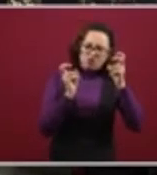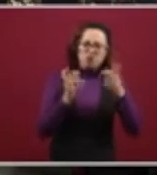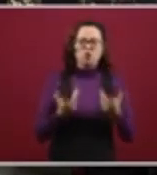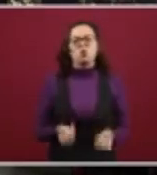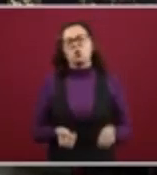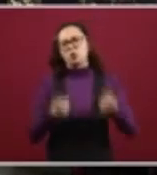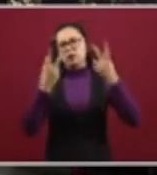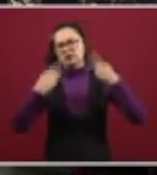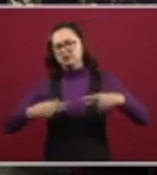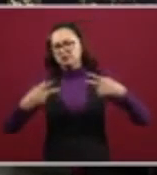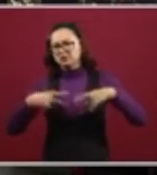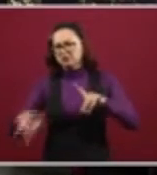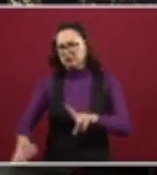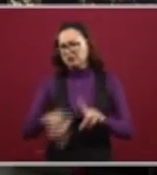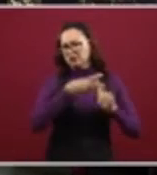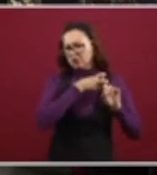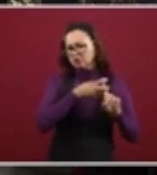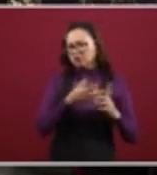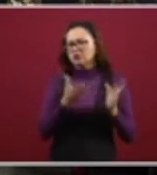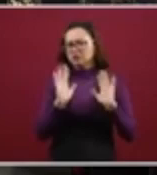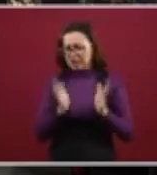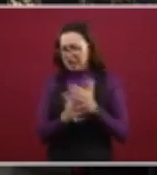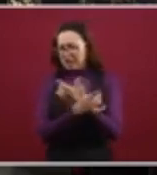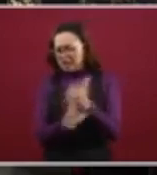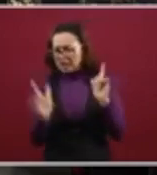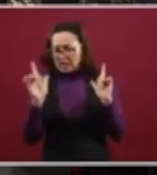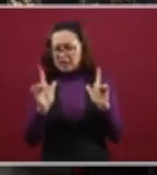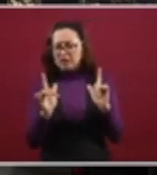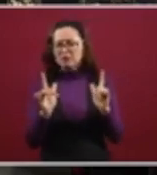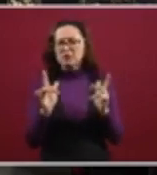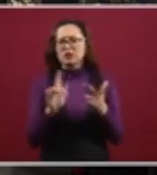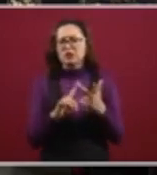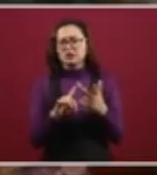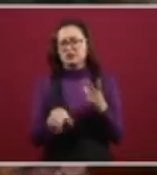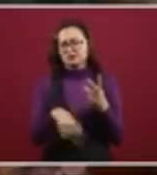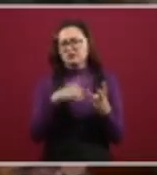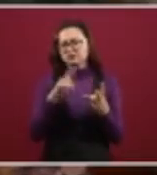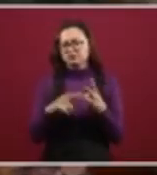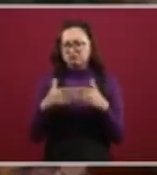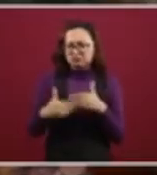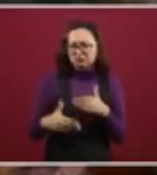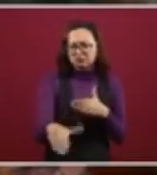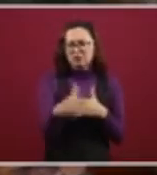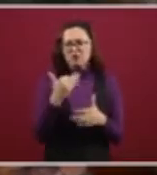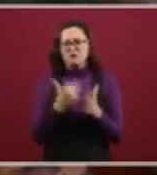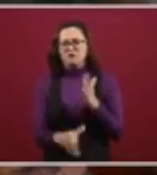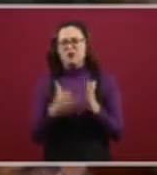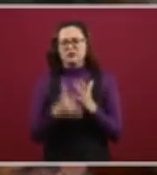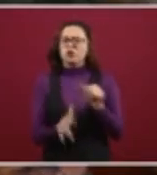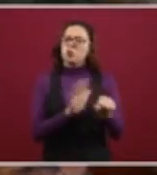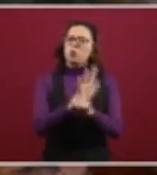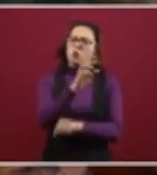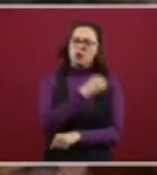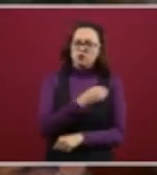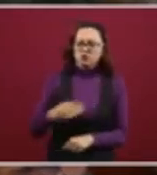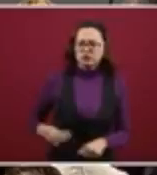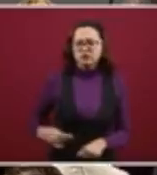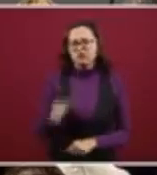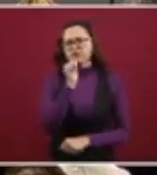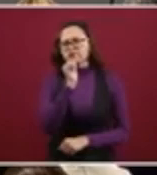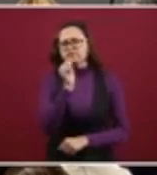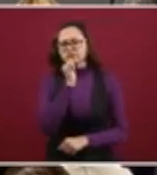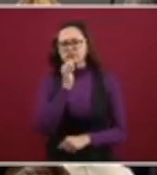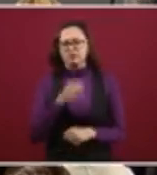retenidos o ya fueron liberados, y si nos puede mencionar qué es lo que falta o qué municipios son los que tienen como foco rojo.